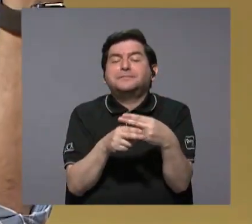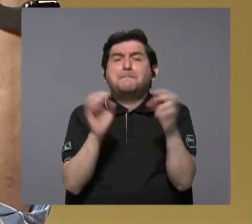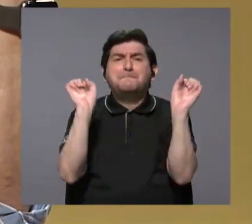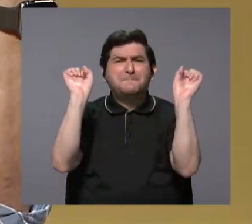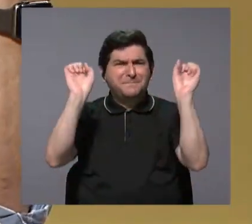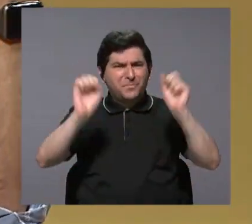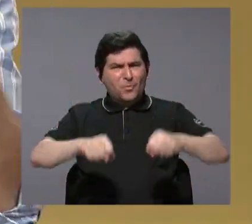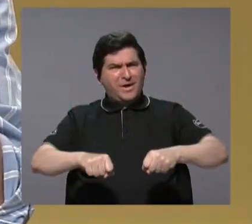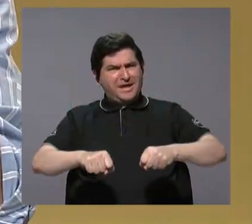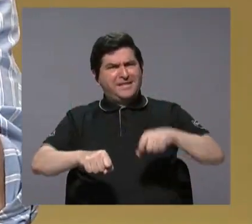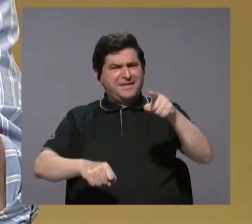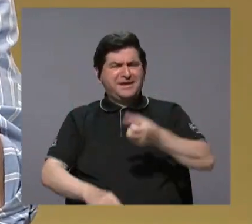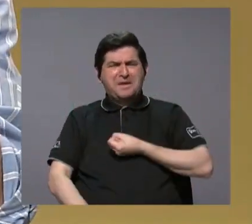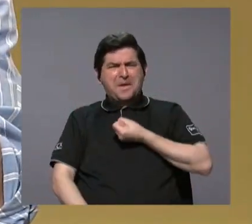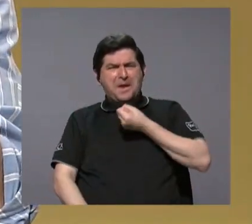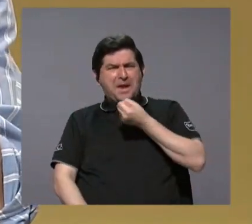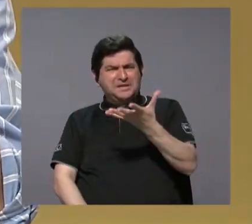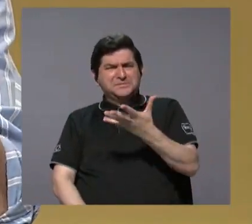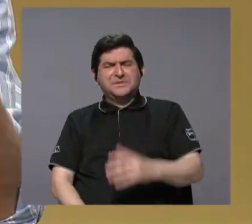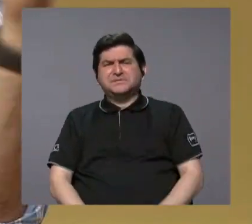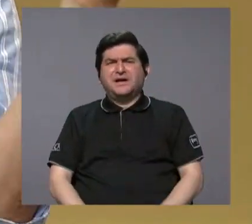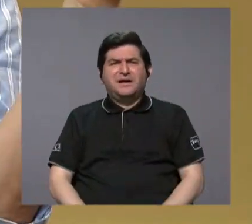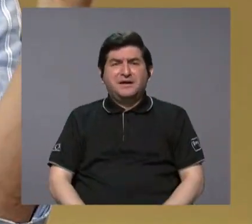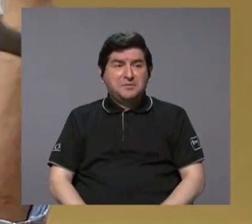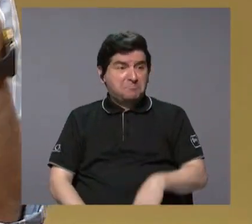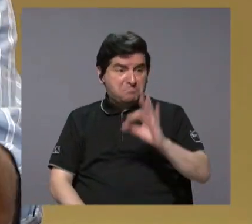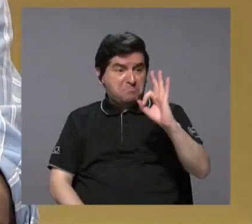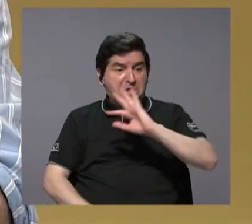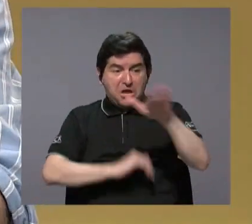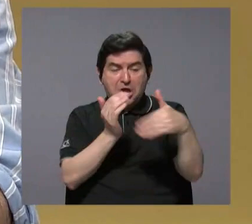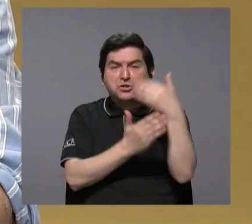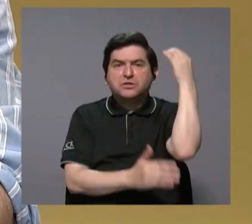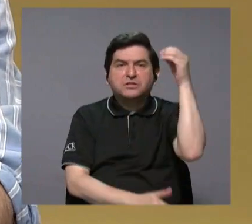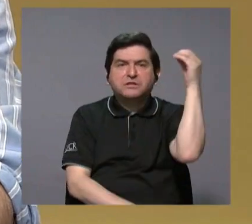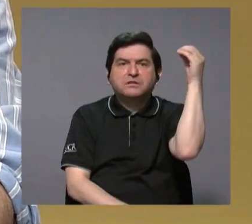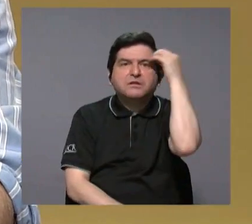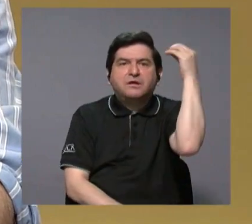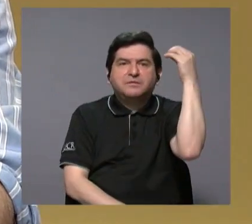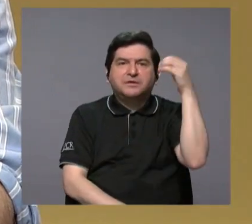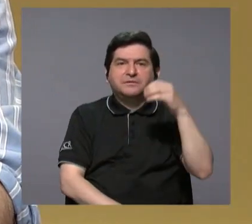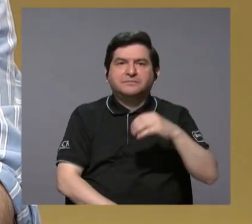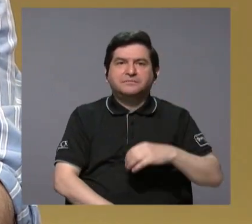pueden expresar en buena hora todas sus opiniones.